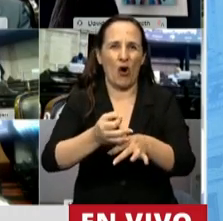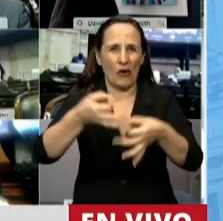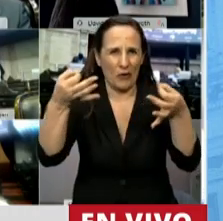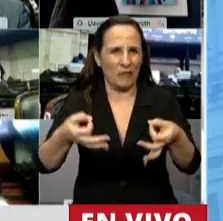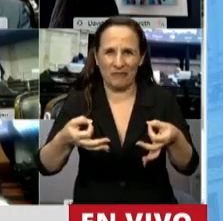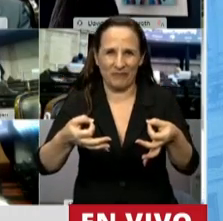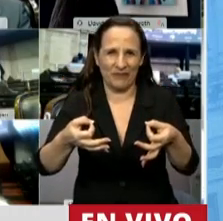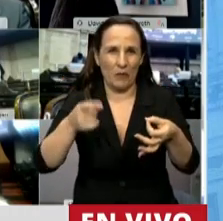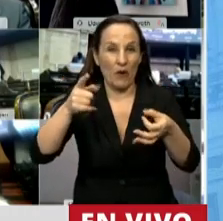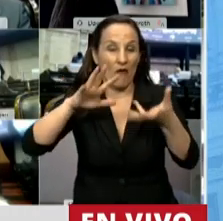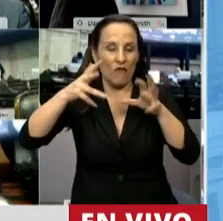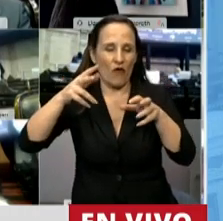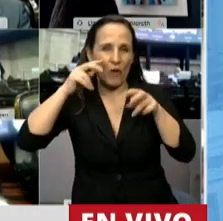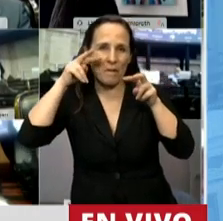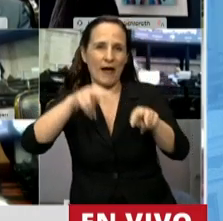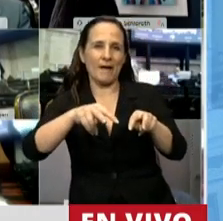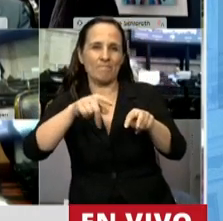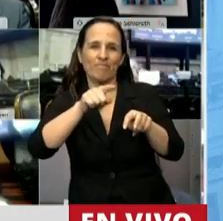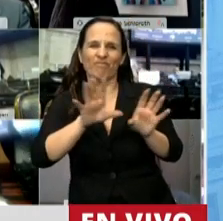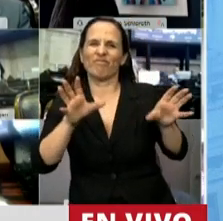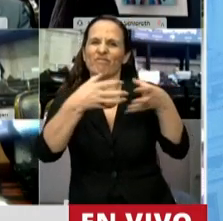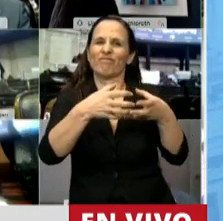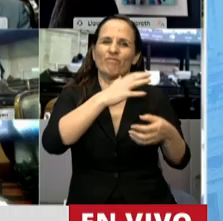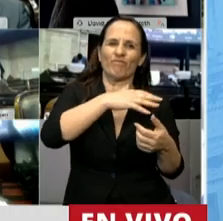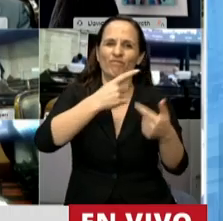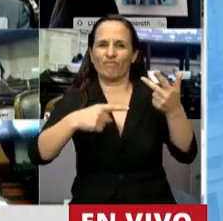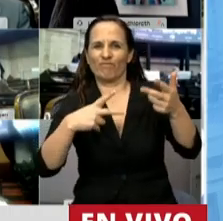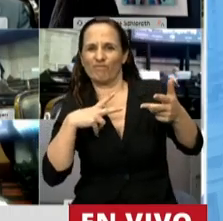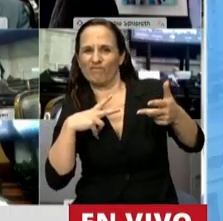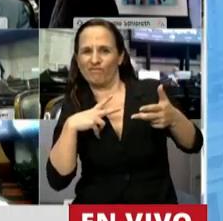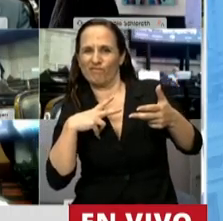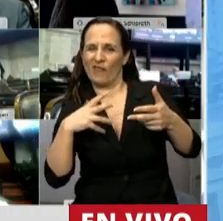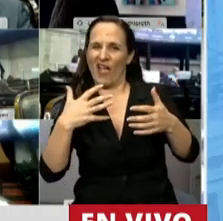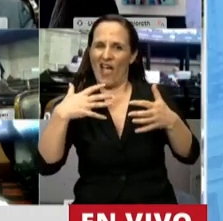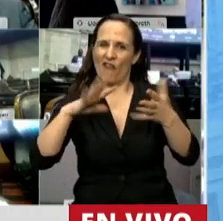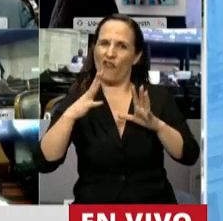mirada clasista y un resentimiento hacia diferentes sectores de la sociedad